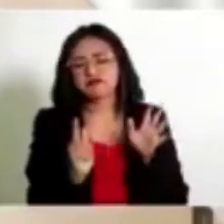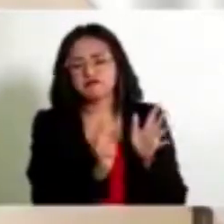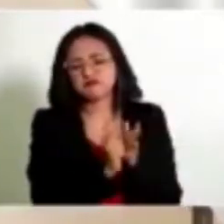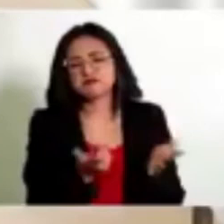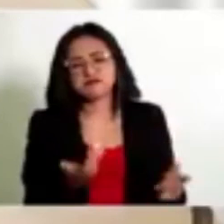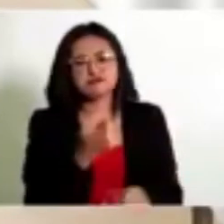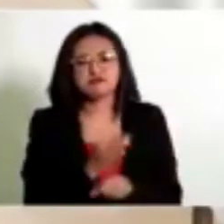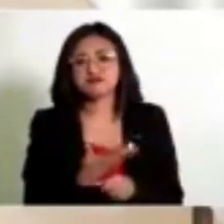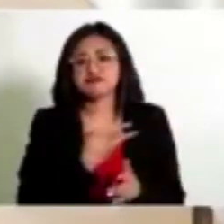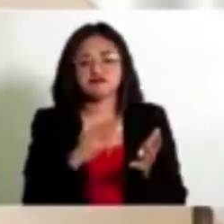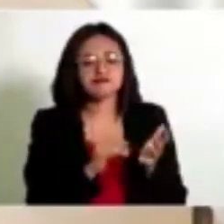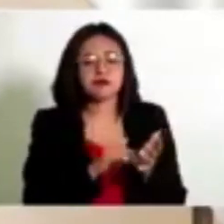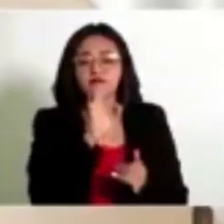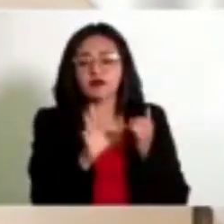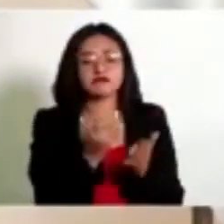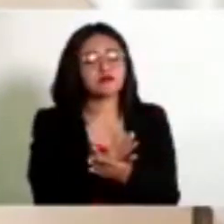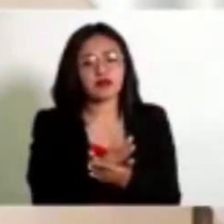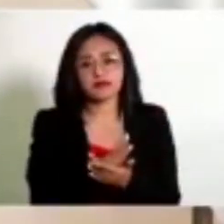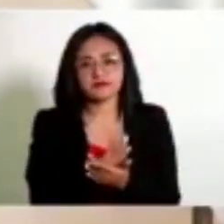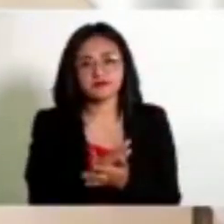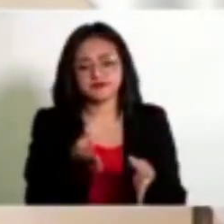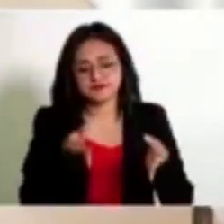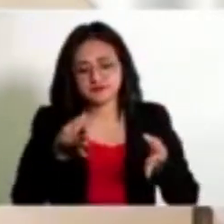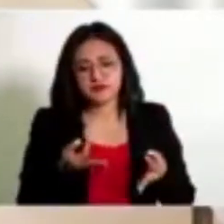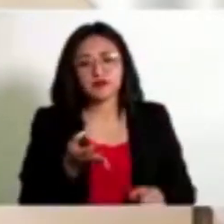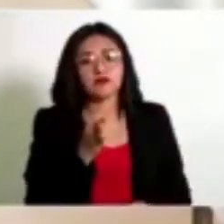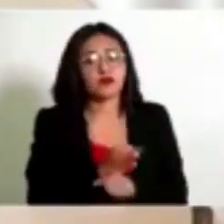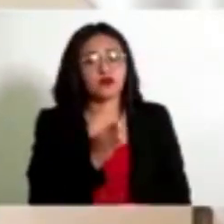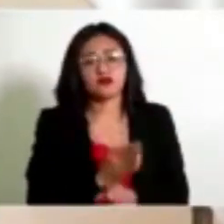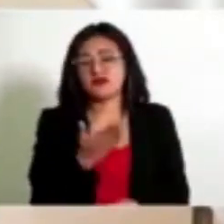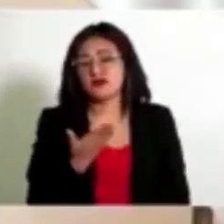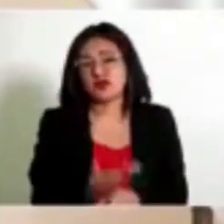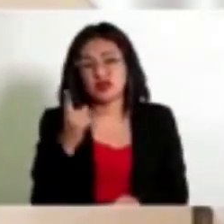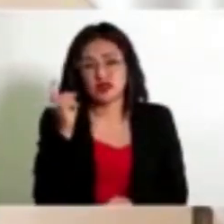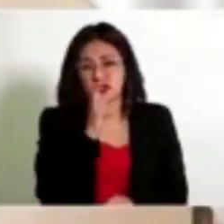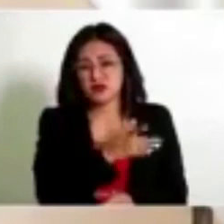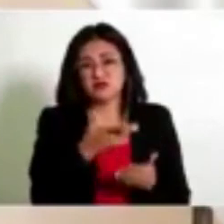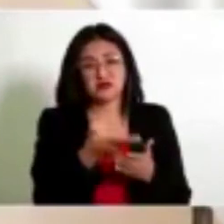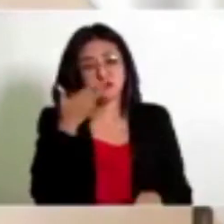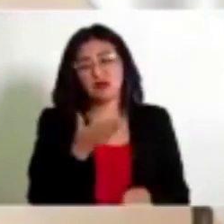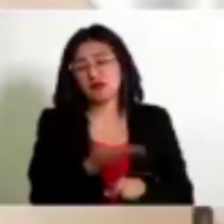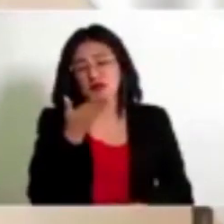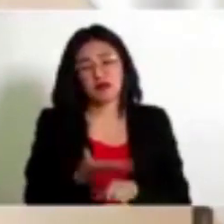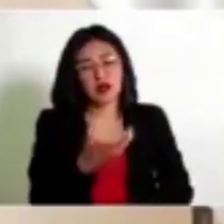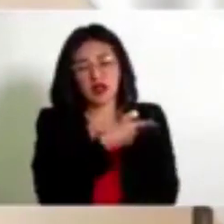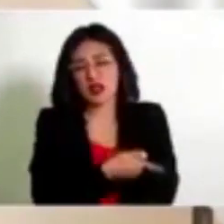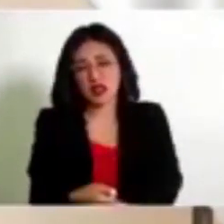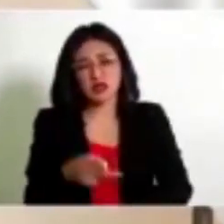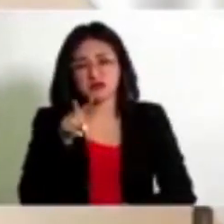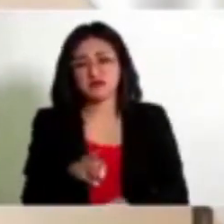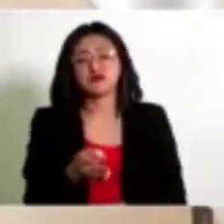tener un documento final va a ser una discusión intensísima y muy larga así es que bueno